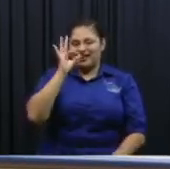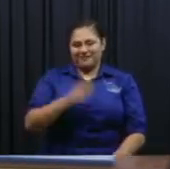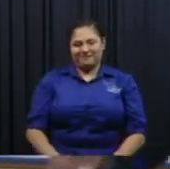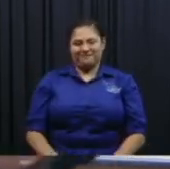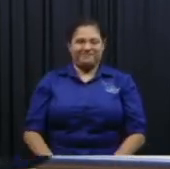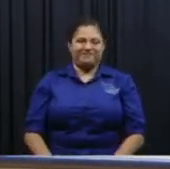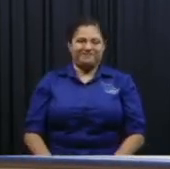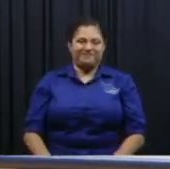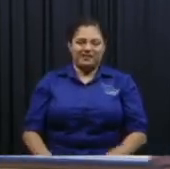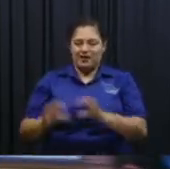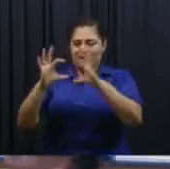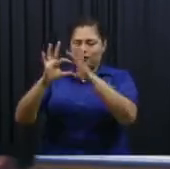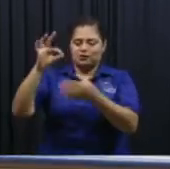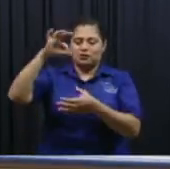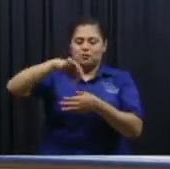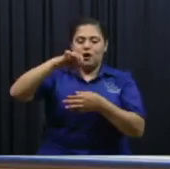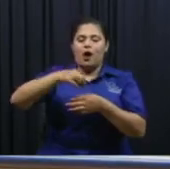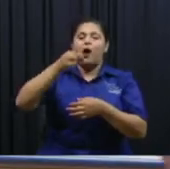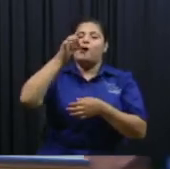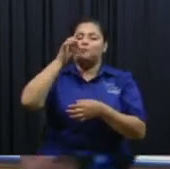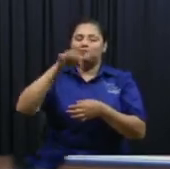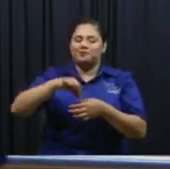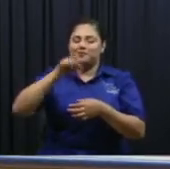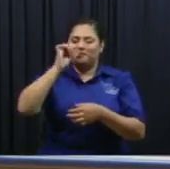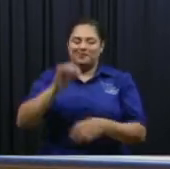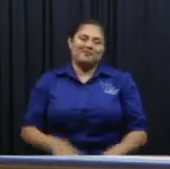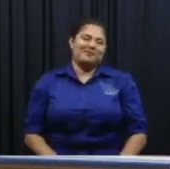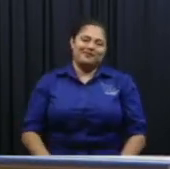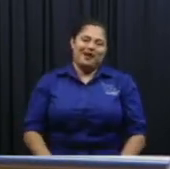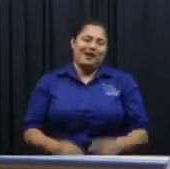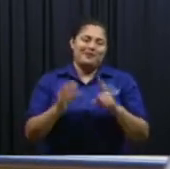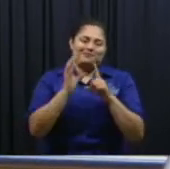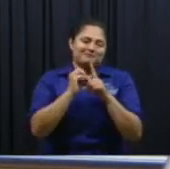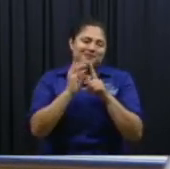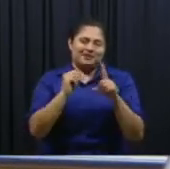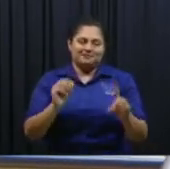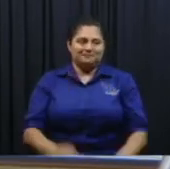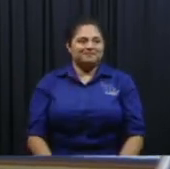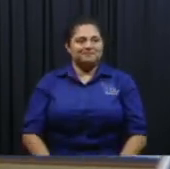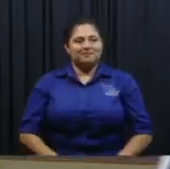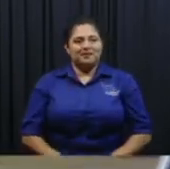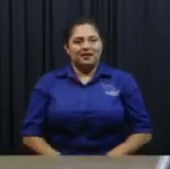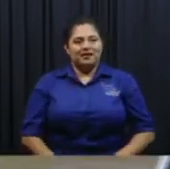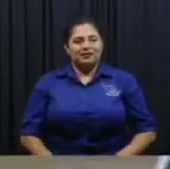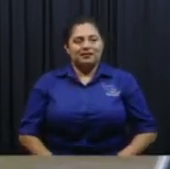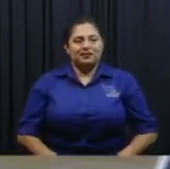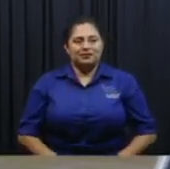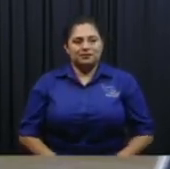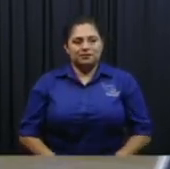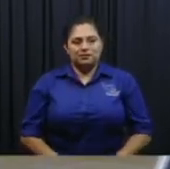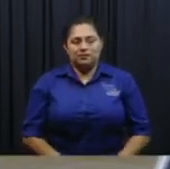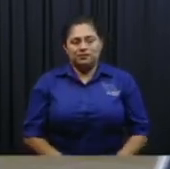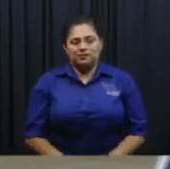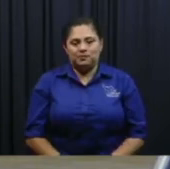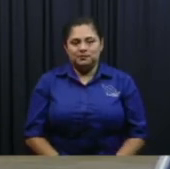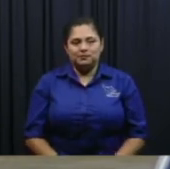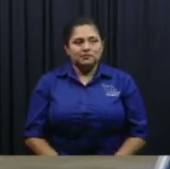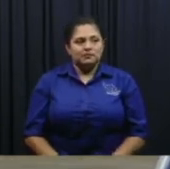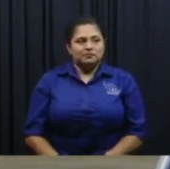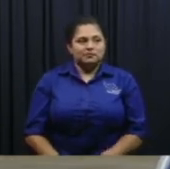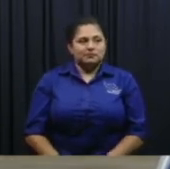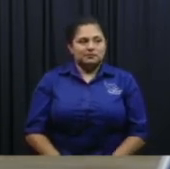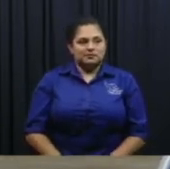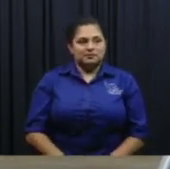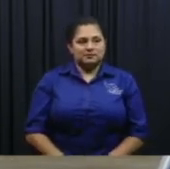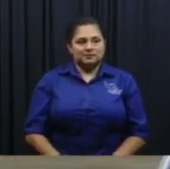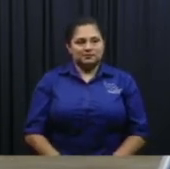gracias gracias pueden descender mis hermanos Ah ya están Ya están ellos leen la mente o ya